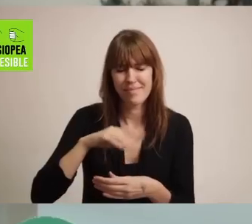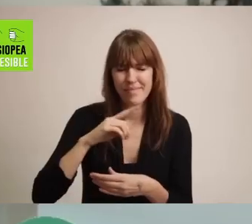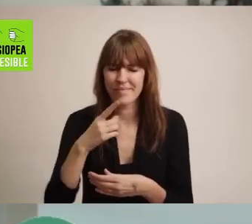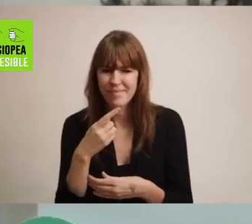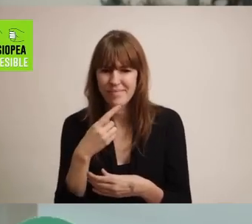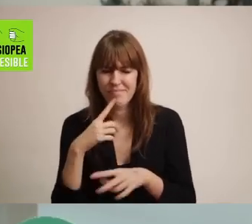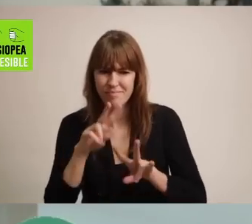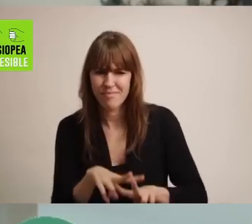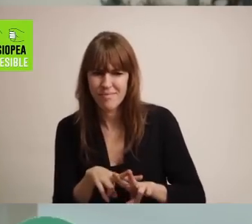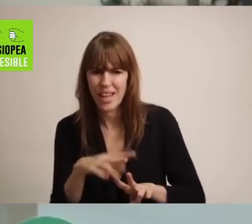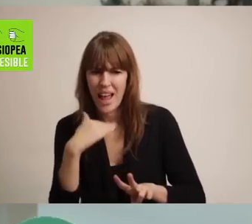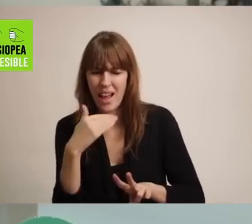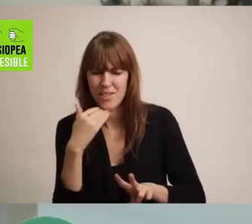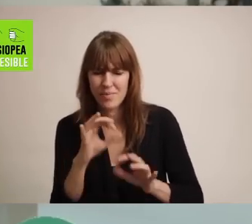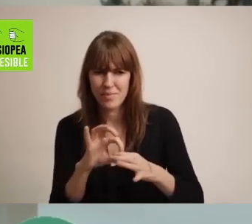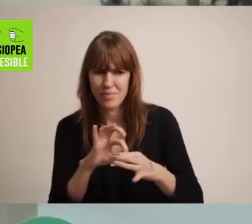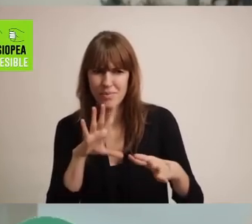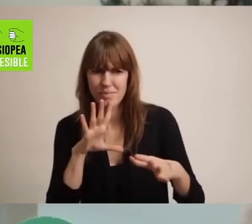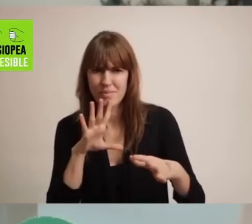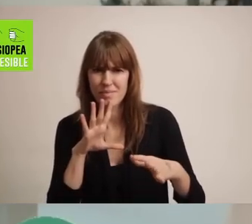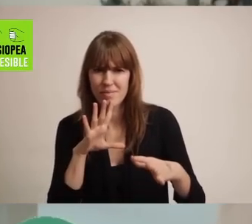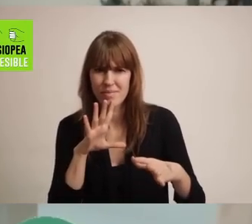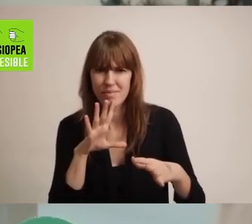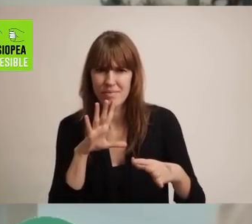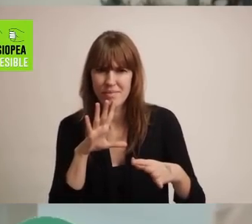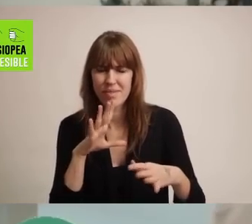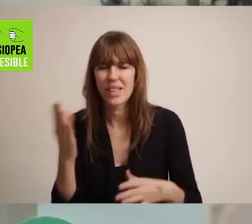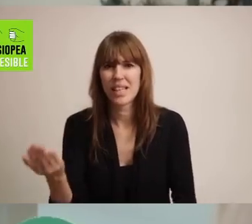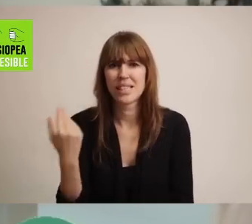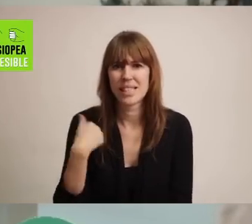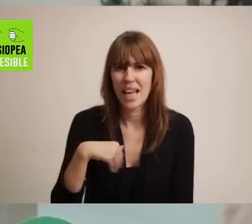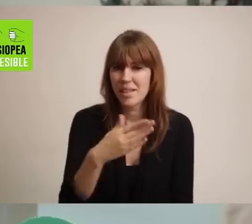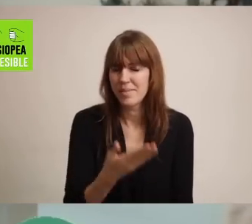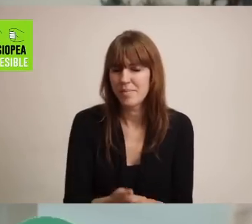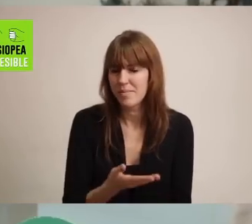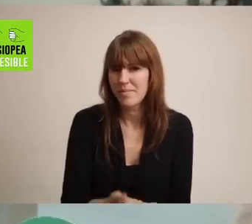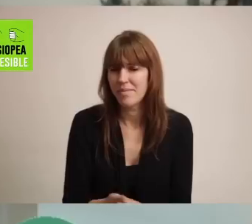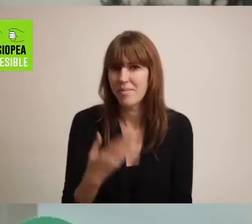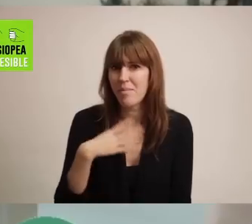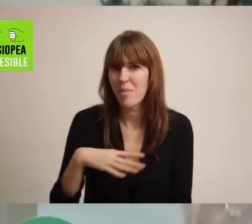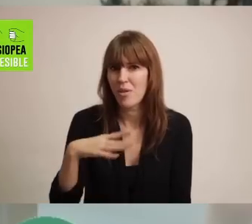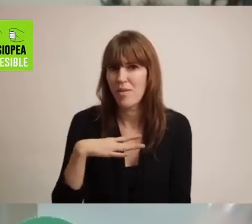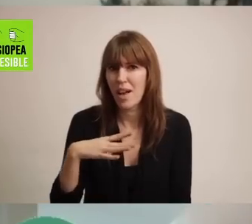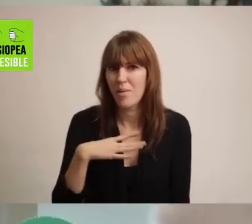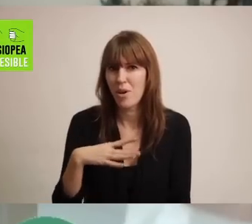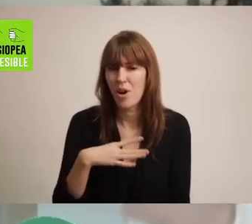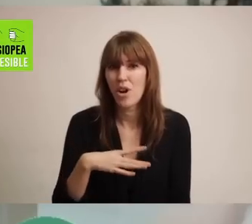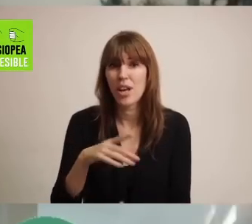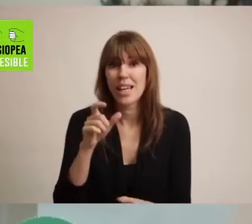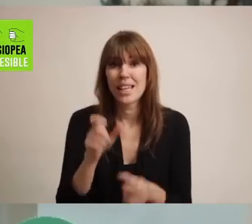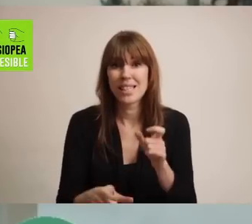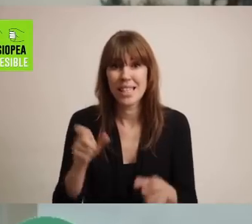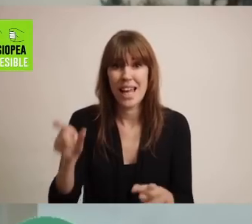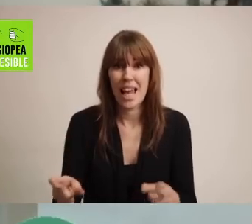había algo que no encajaba. Entonces ya me puse a pedí que por favor pues con los seres astrales que